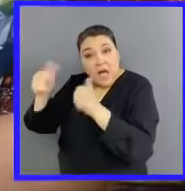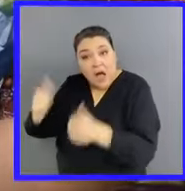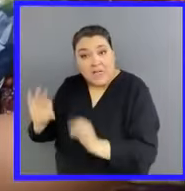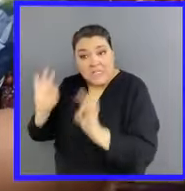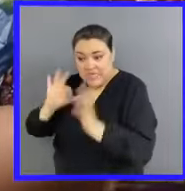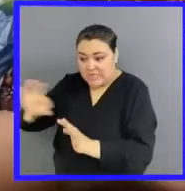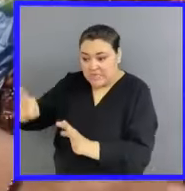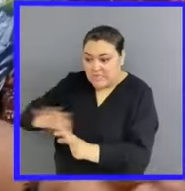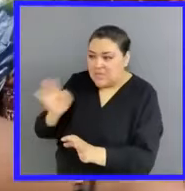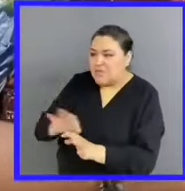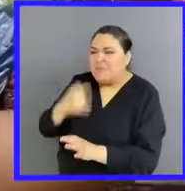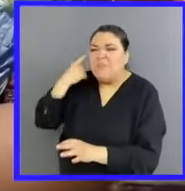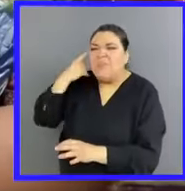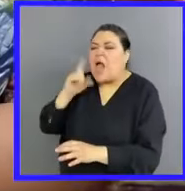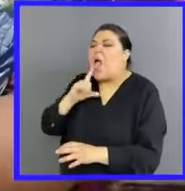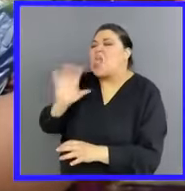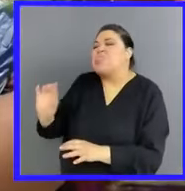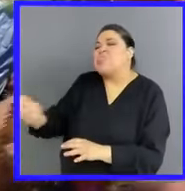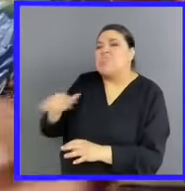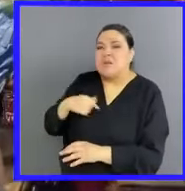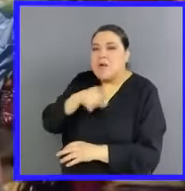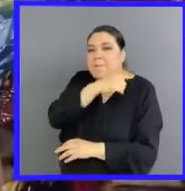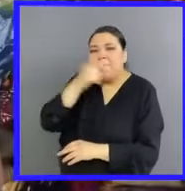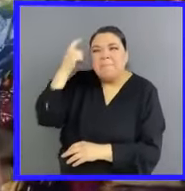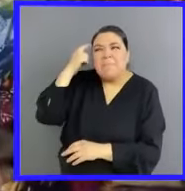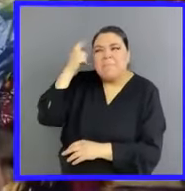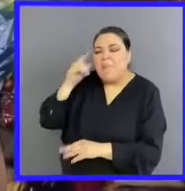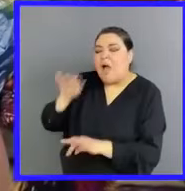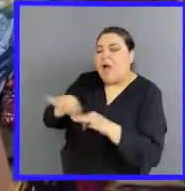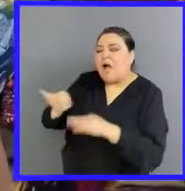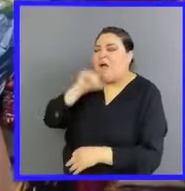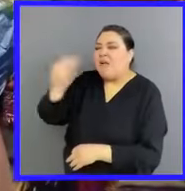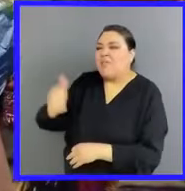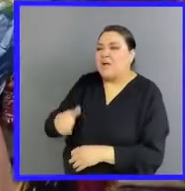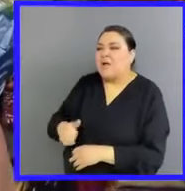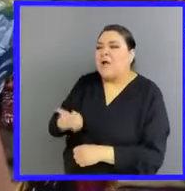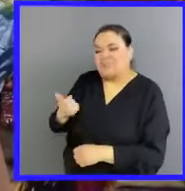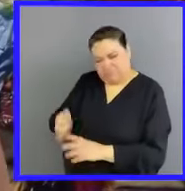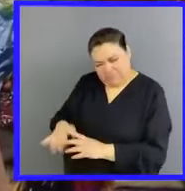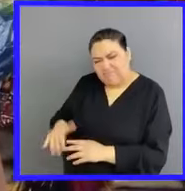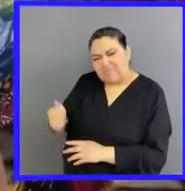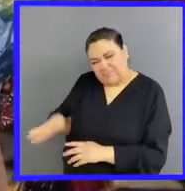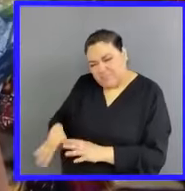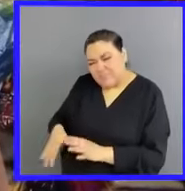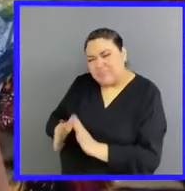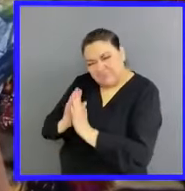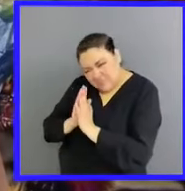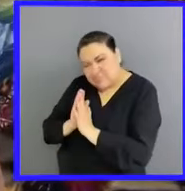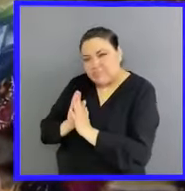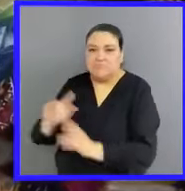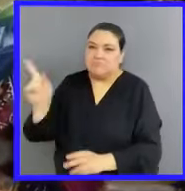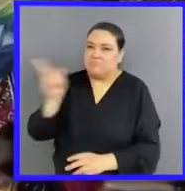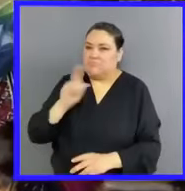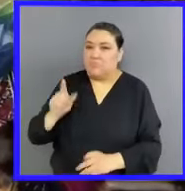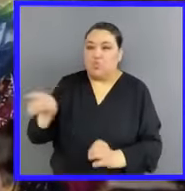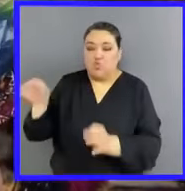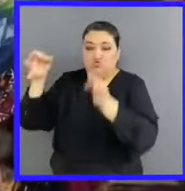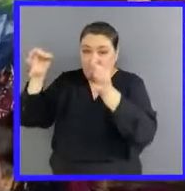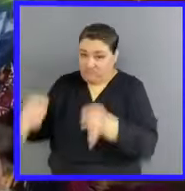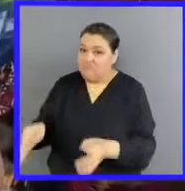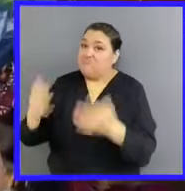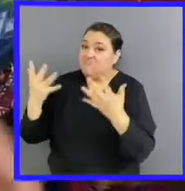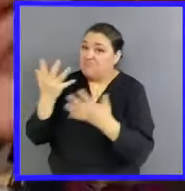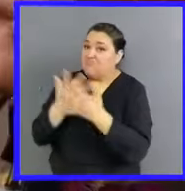cuesta o piensa que no es trabajo, pero sí la verdad es un trabajo todo manual. Y luego